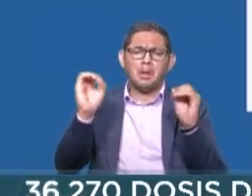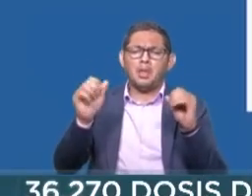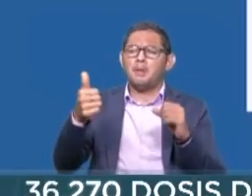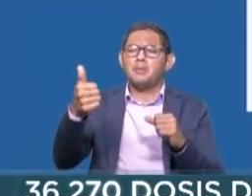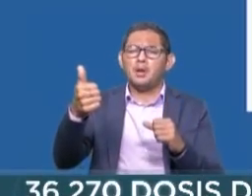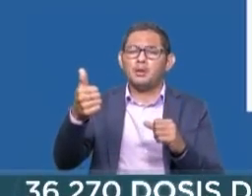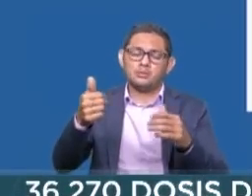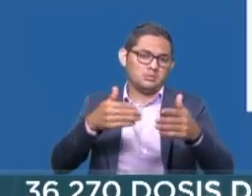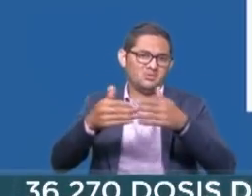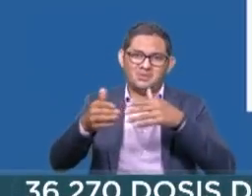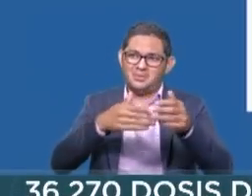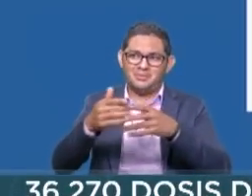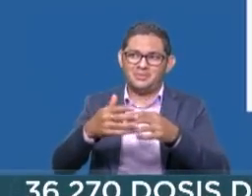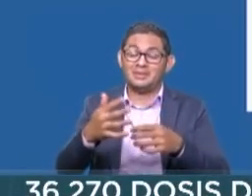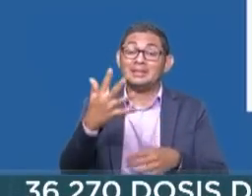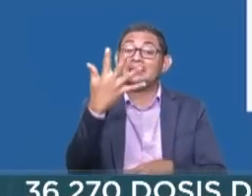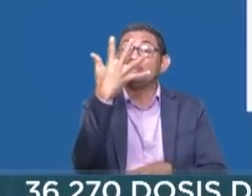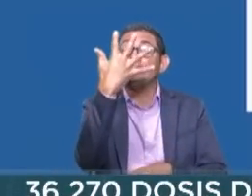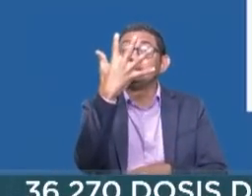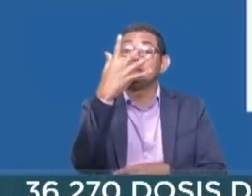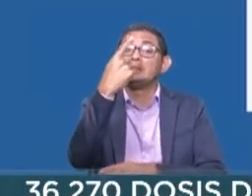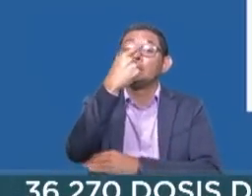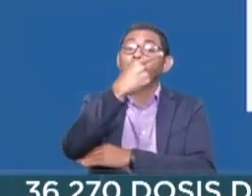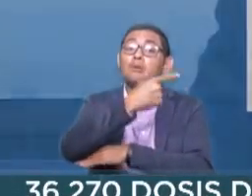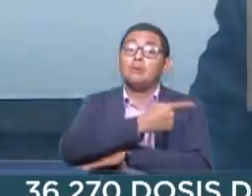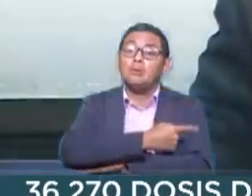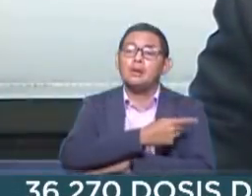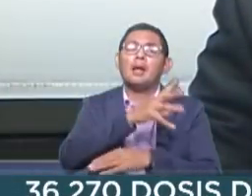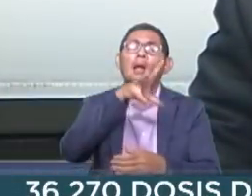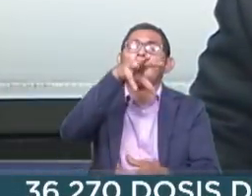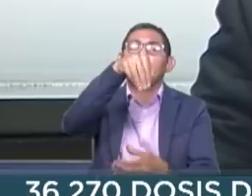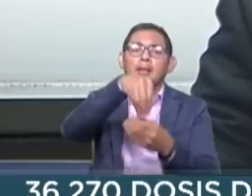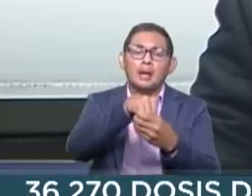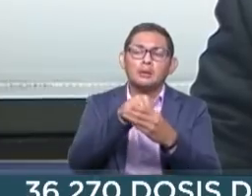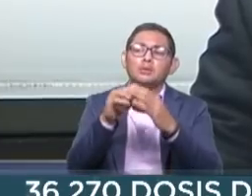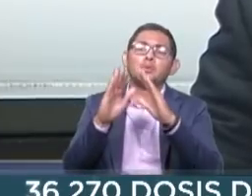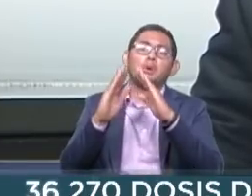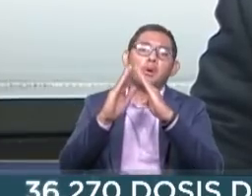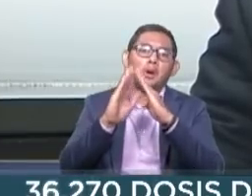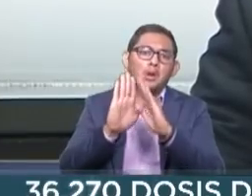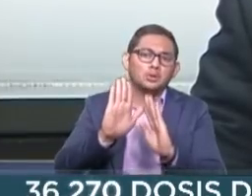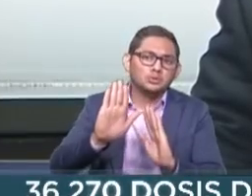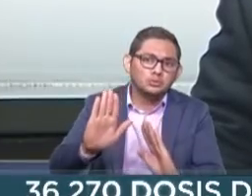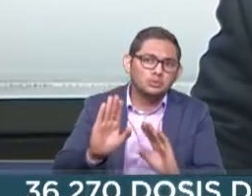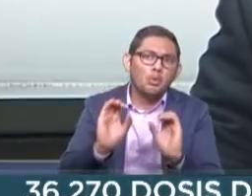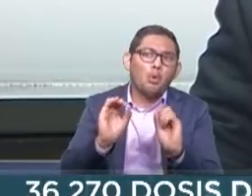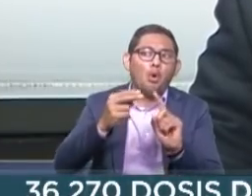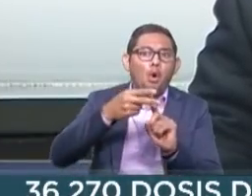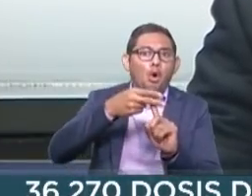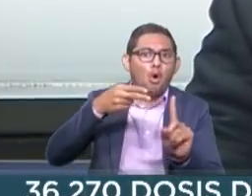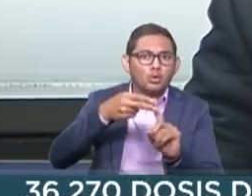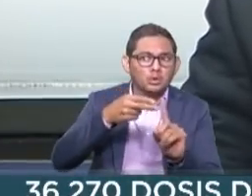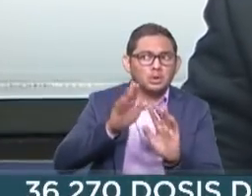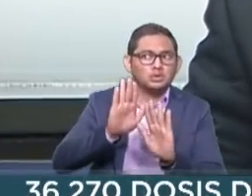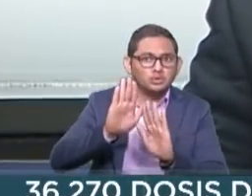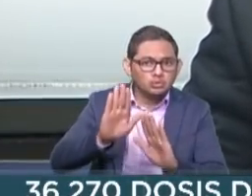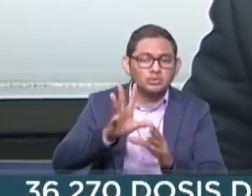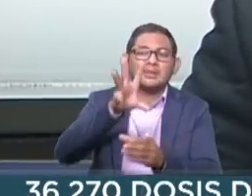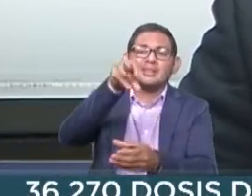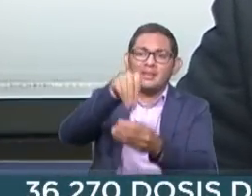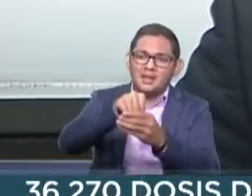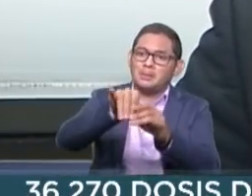por 5 días mínimos en su domicilio, de ser residente o nacional. De lo